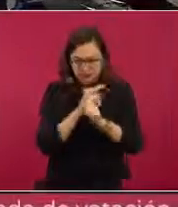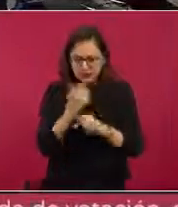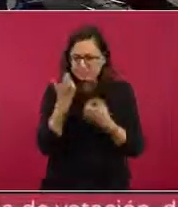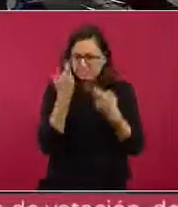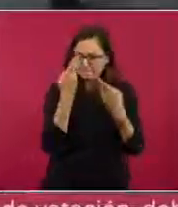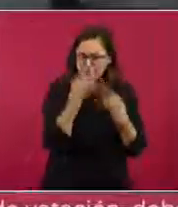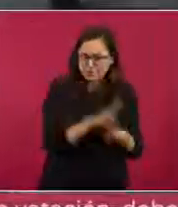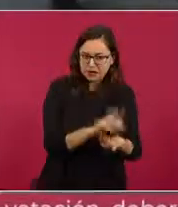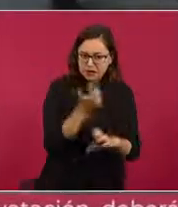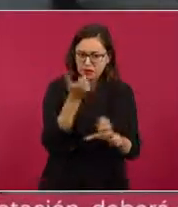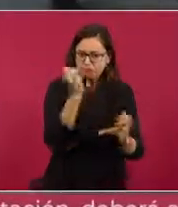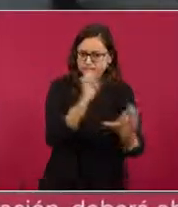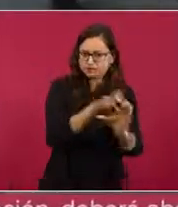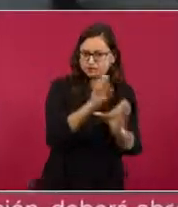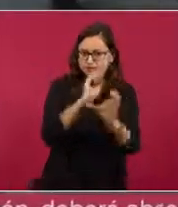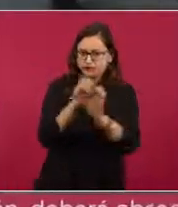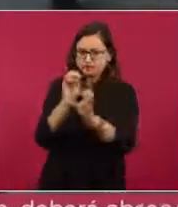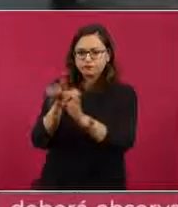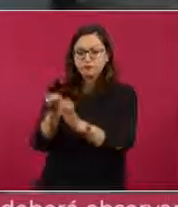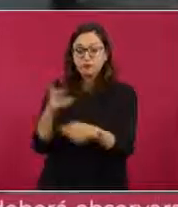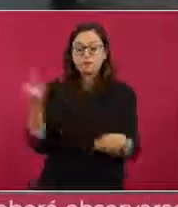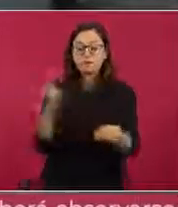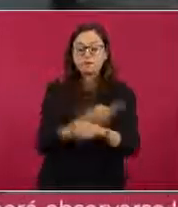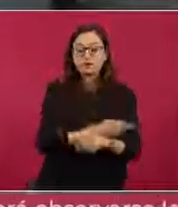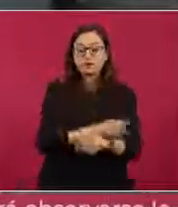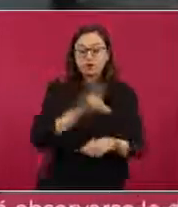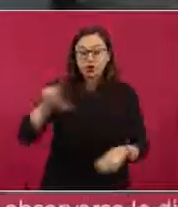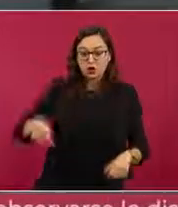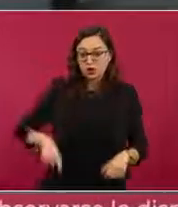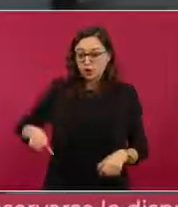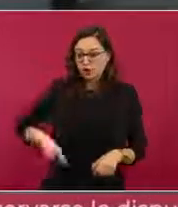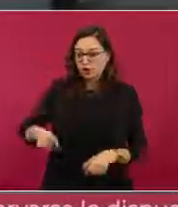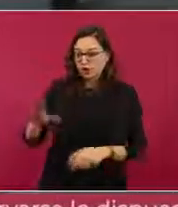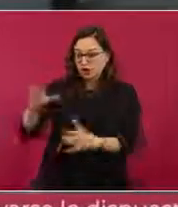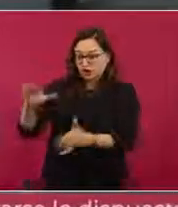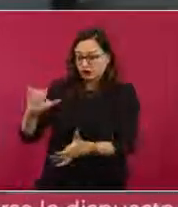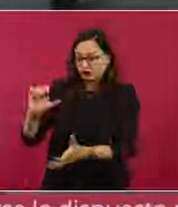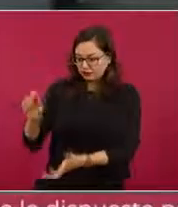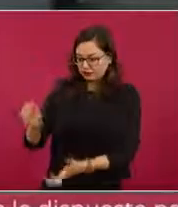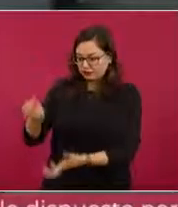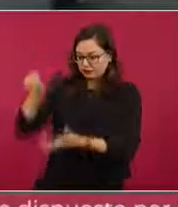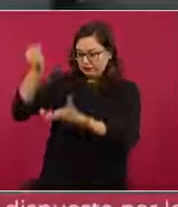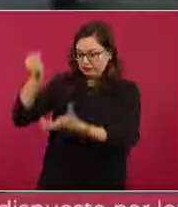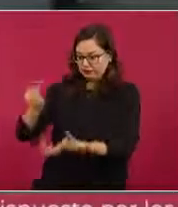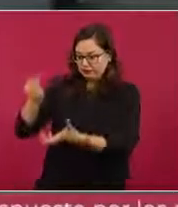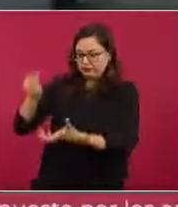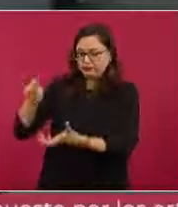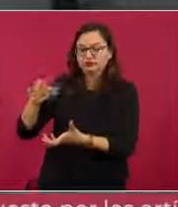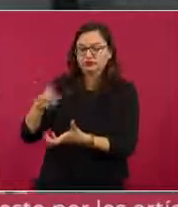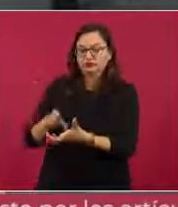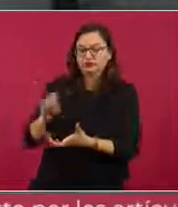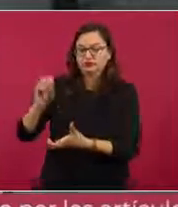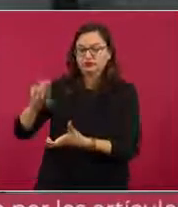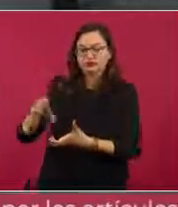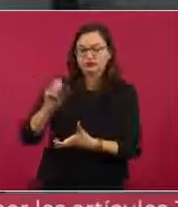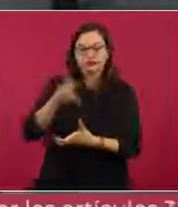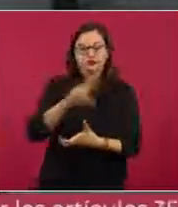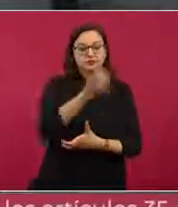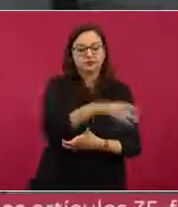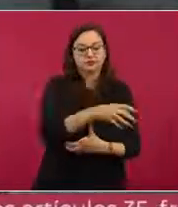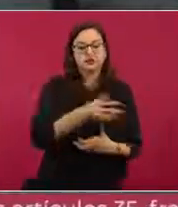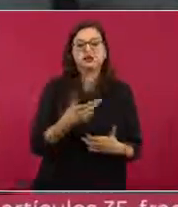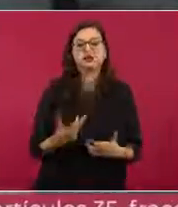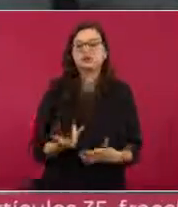fueron del erario público hacia sus cuentas personales y el SAT dijo: a mí me pagas porque está detectada la